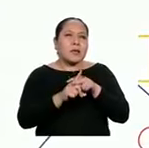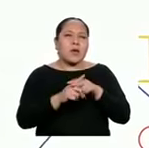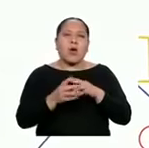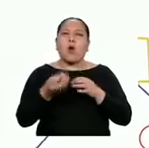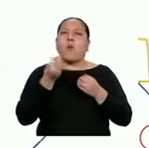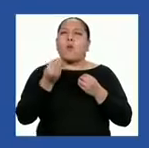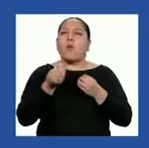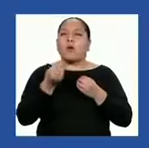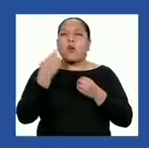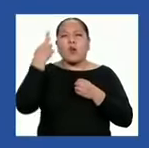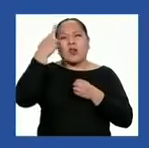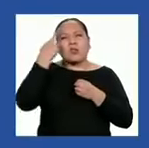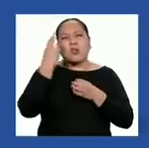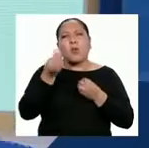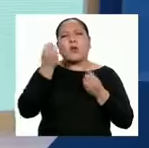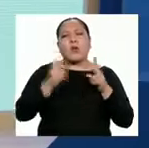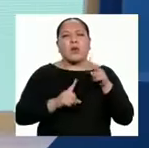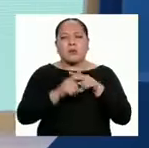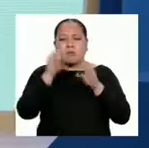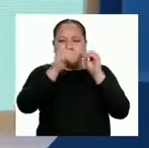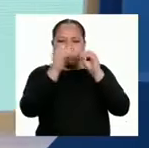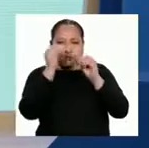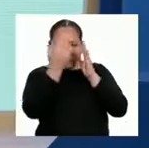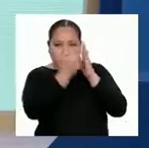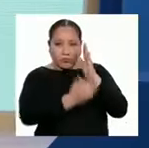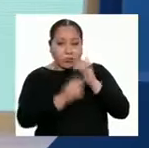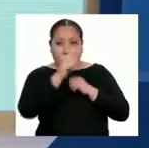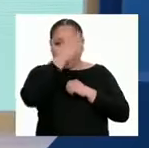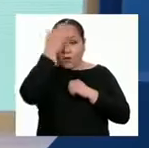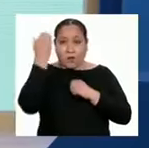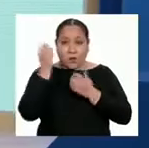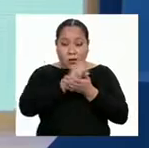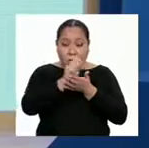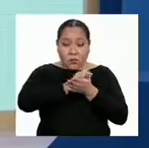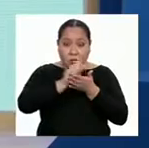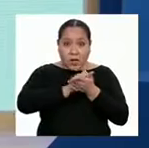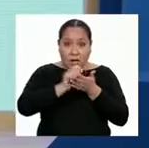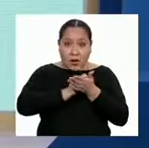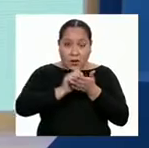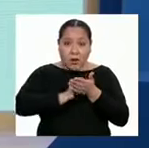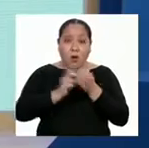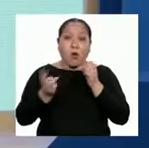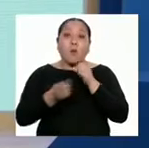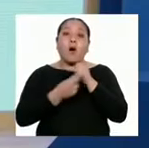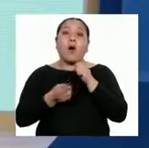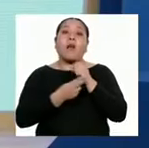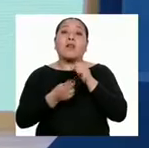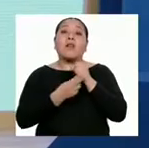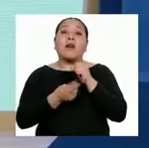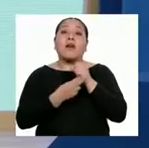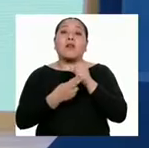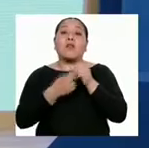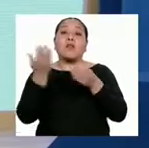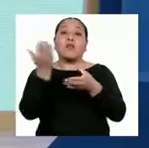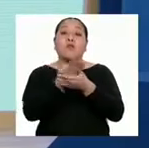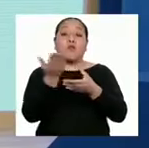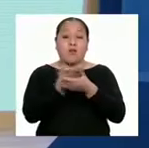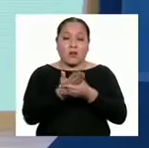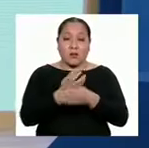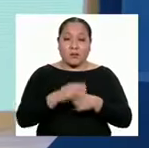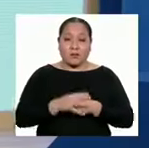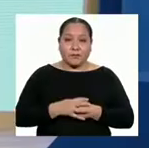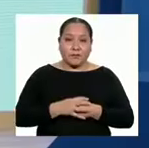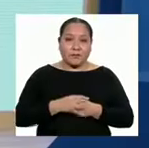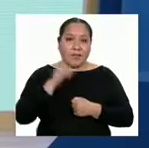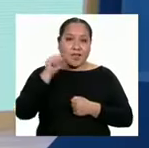ser las razones para que existan. No te olvides de registrar todo lo aprendido hoy en tu cuaderno o folder de